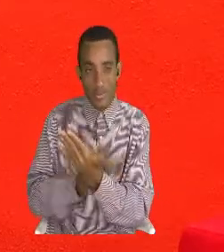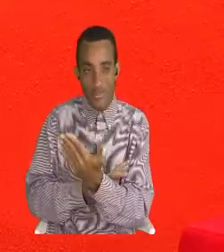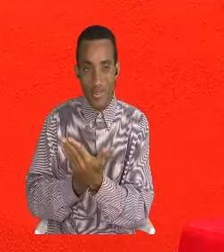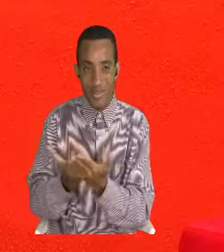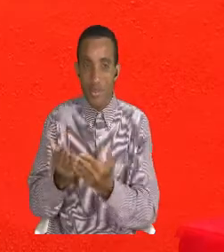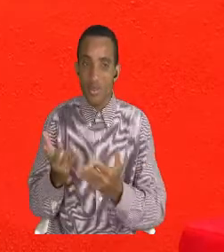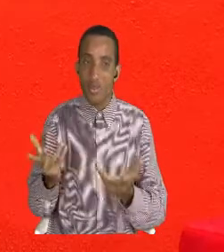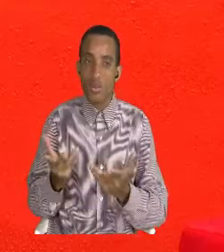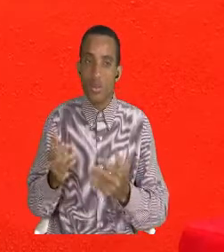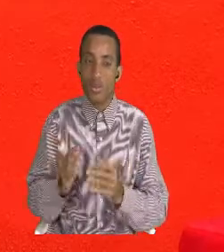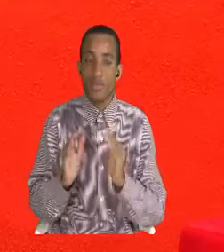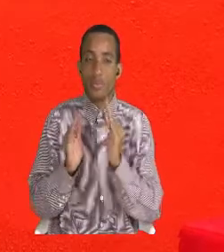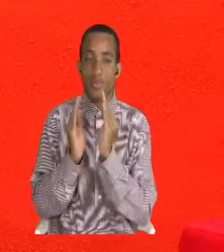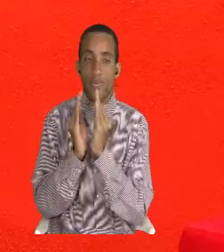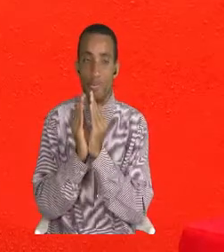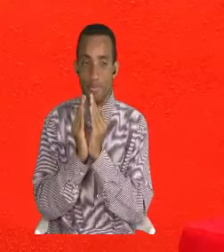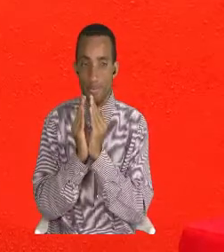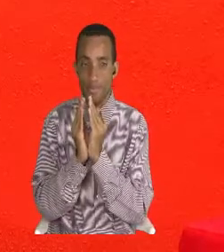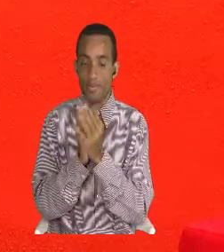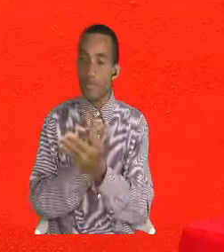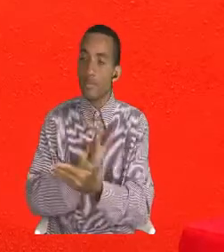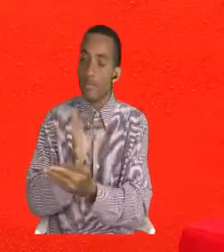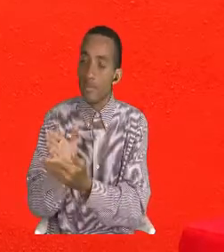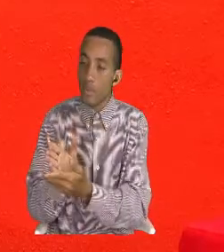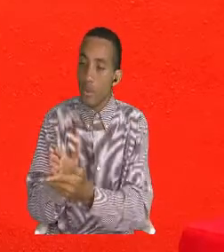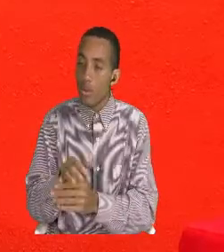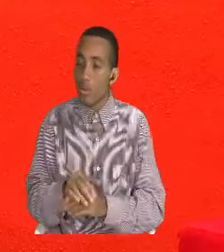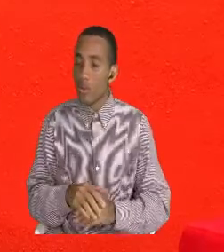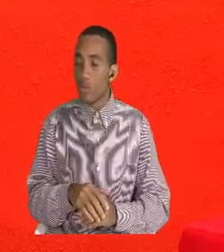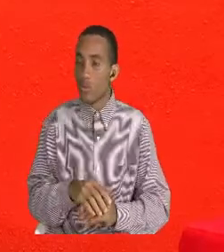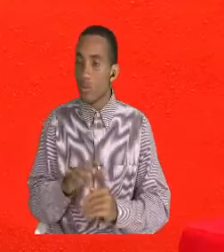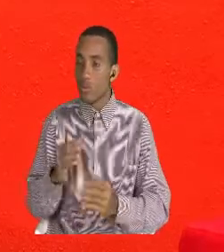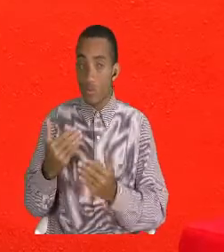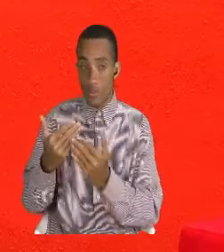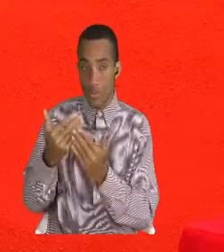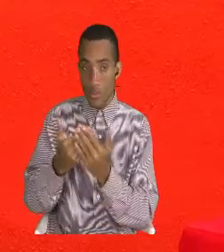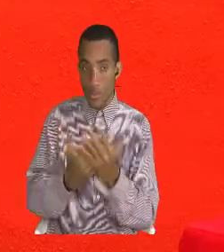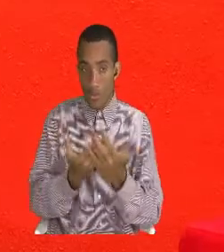en el bienestar familiar. Allá vamos, solicitamos el formulario